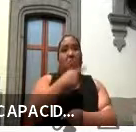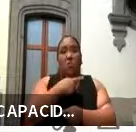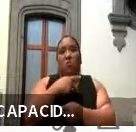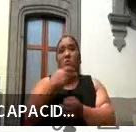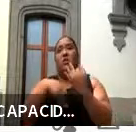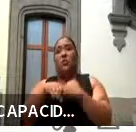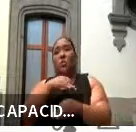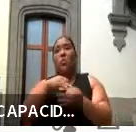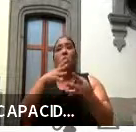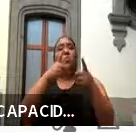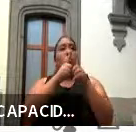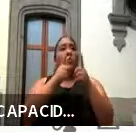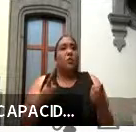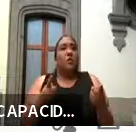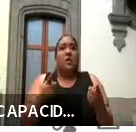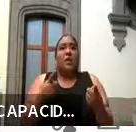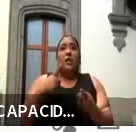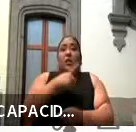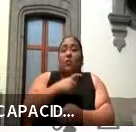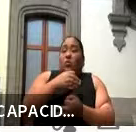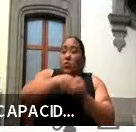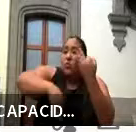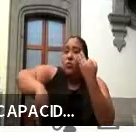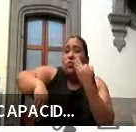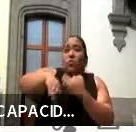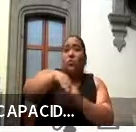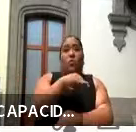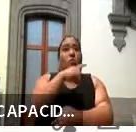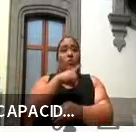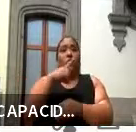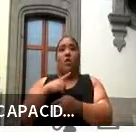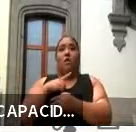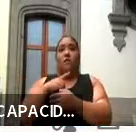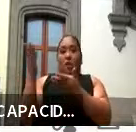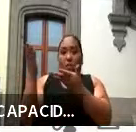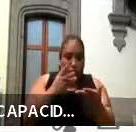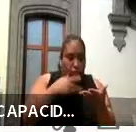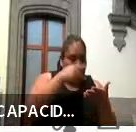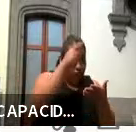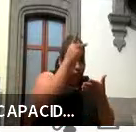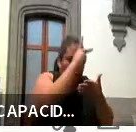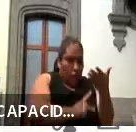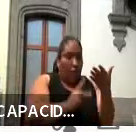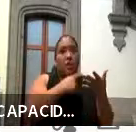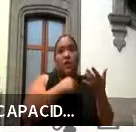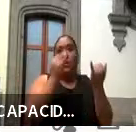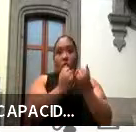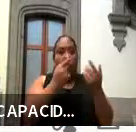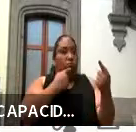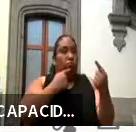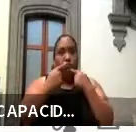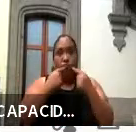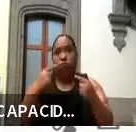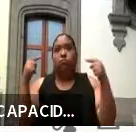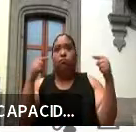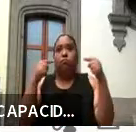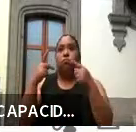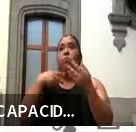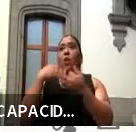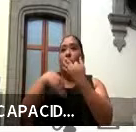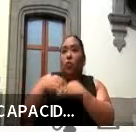desarrollo tiene que necesariamente ser traído al plan y tiene que ser discutido, así como las